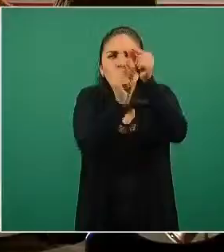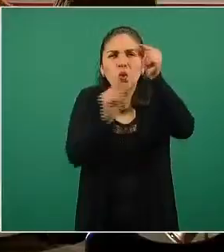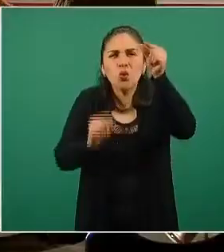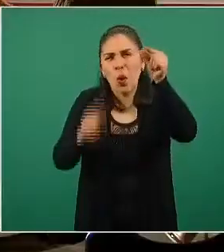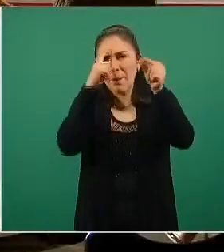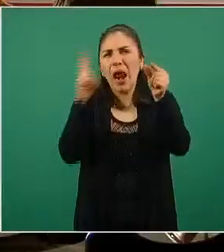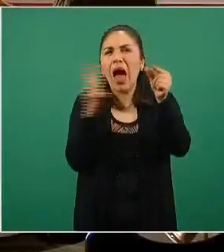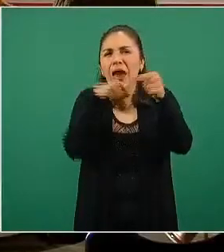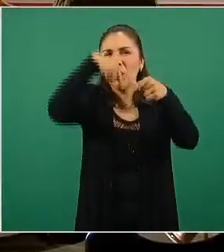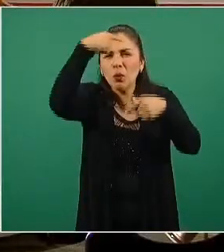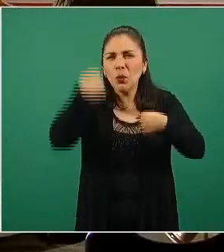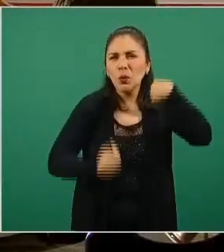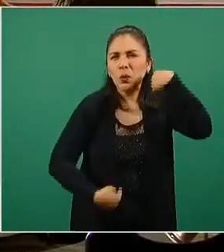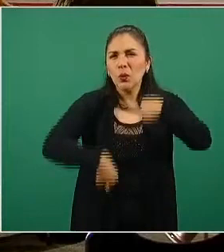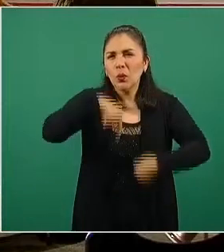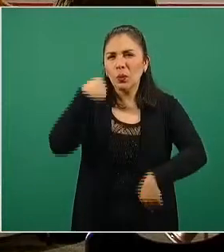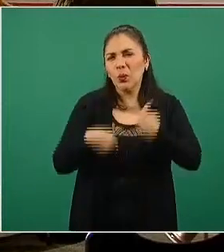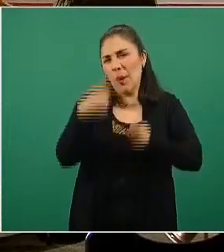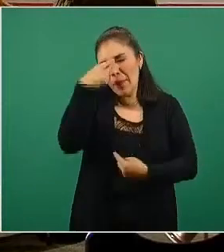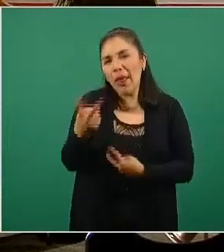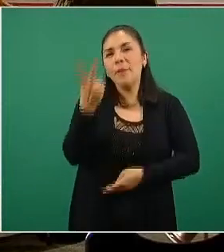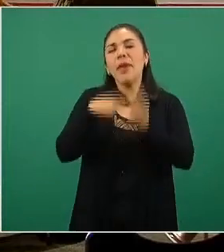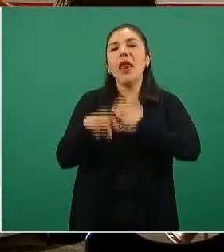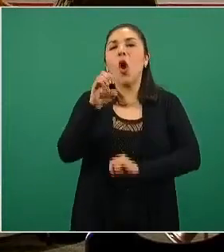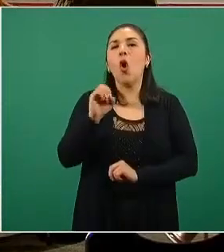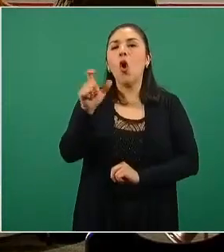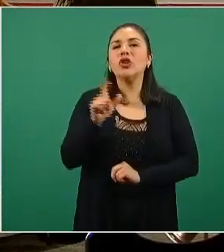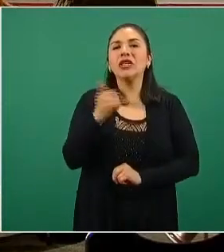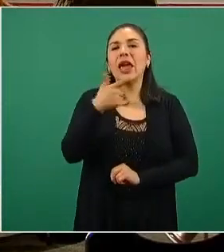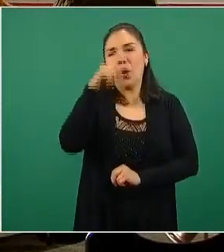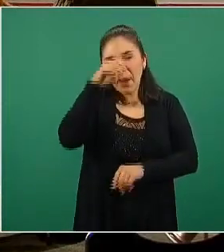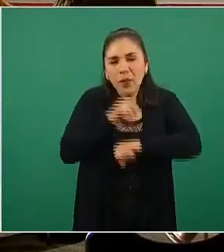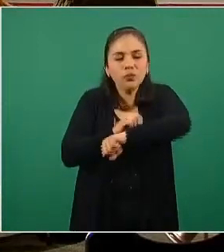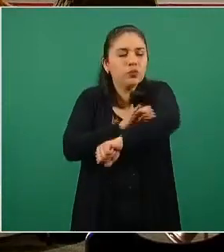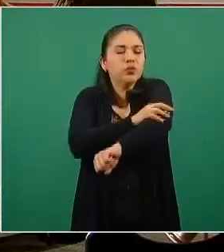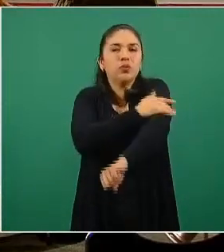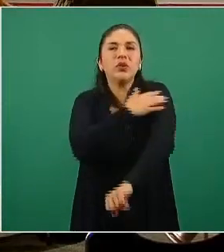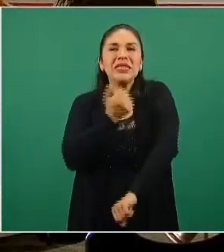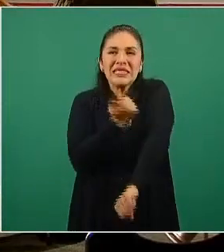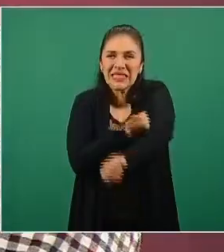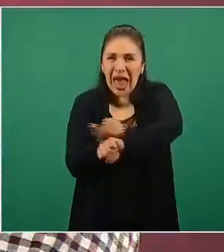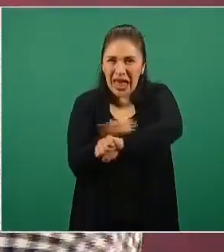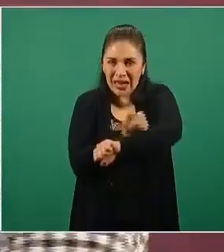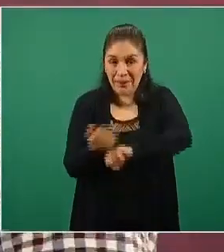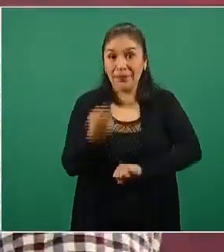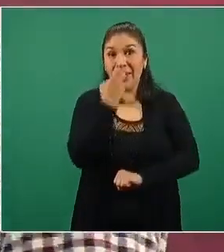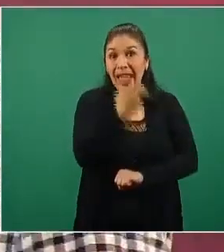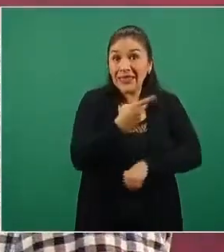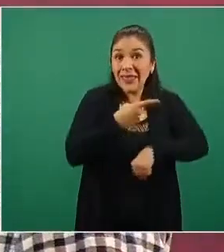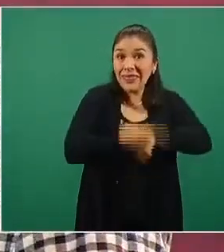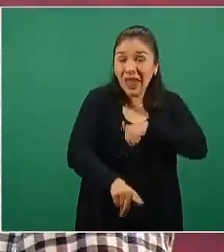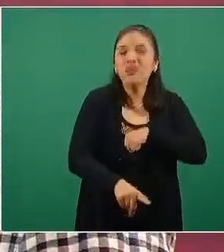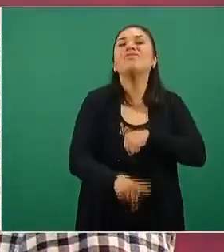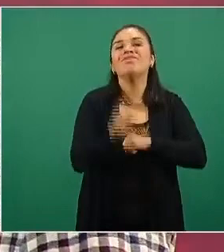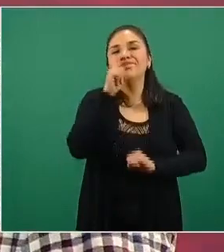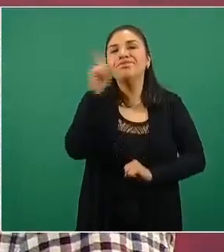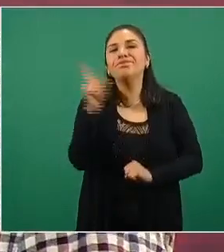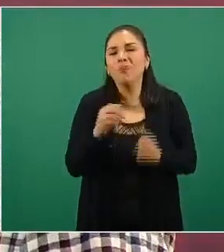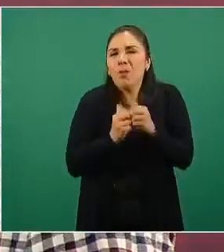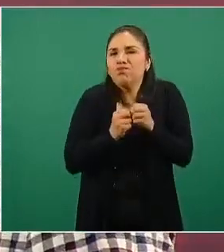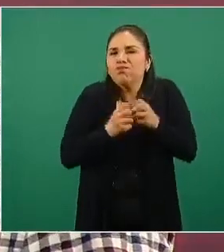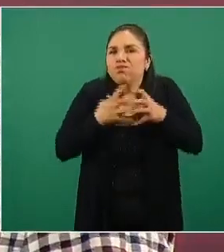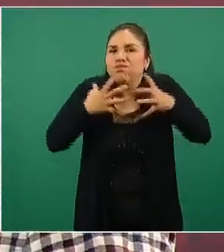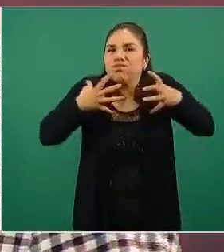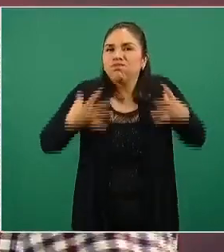permea el aire, del cual se extrae el oxígeno para la sangre, y ese daño causa inflamación,